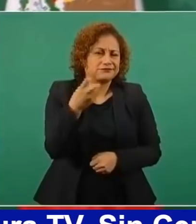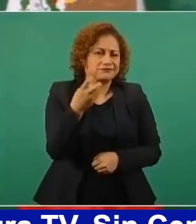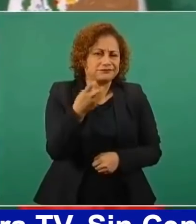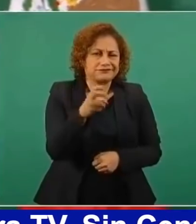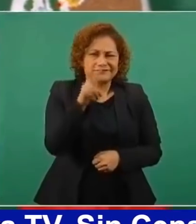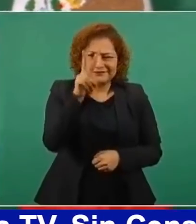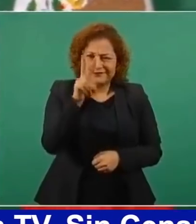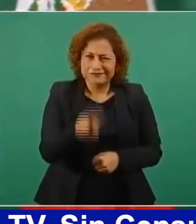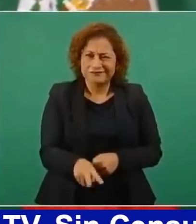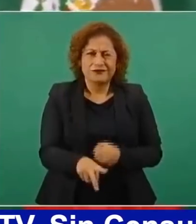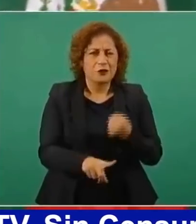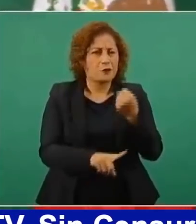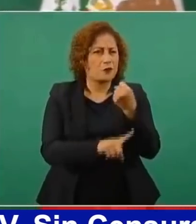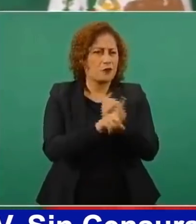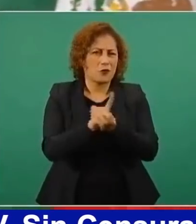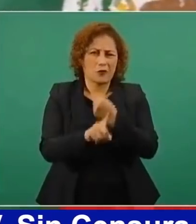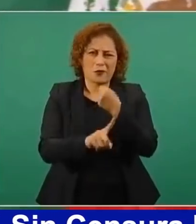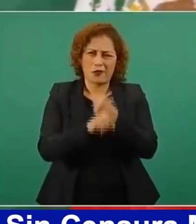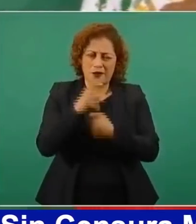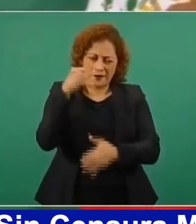Ese ha sido el cáncer